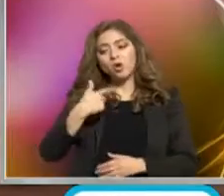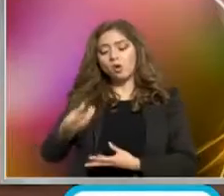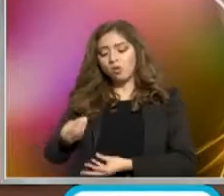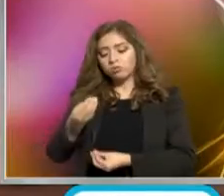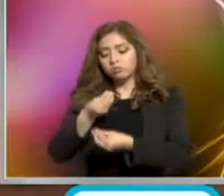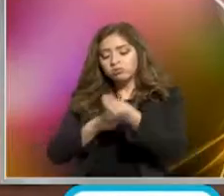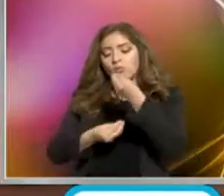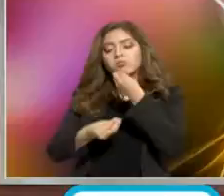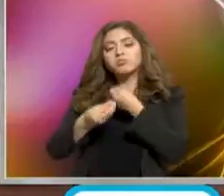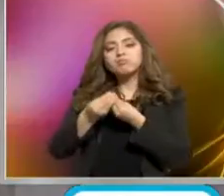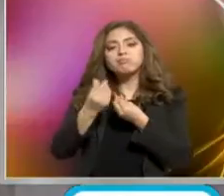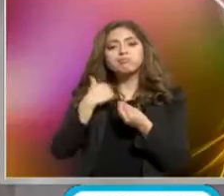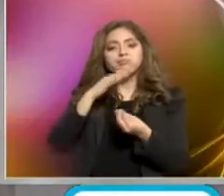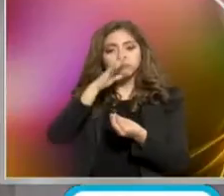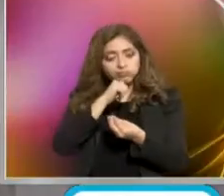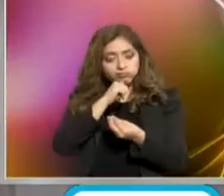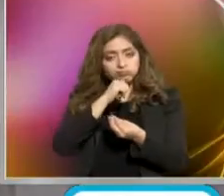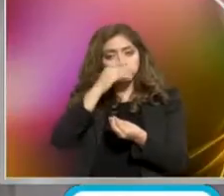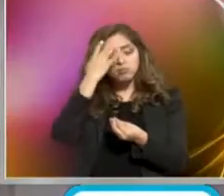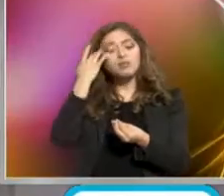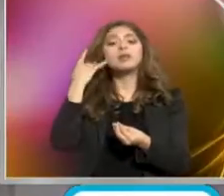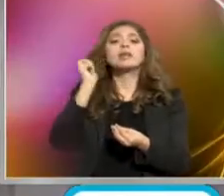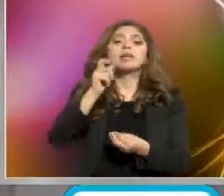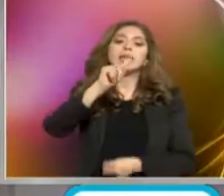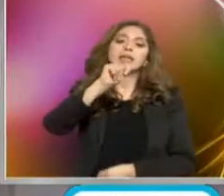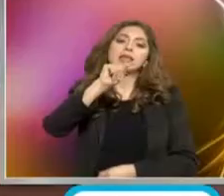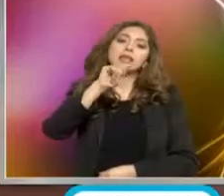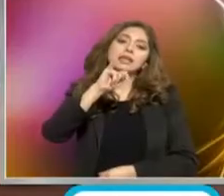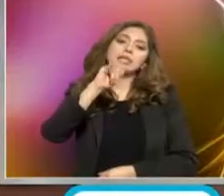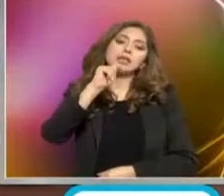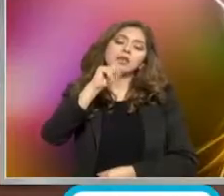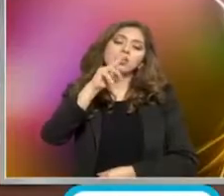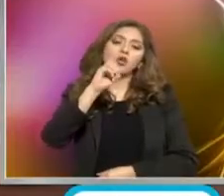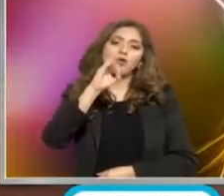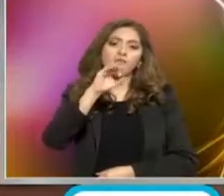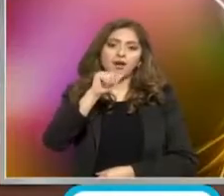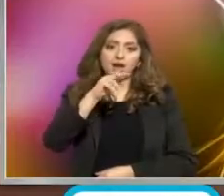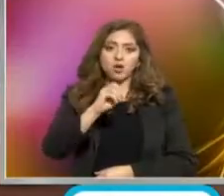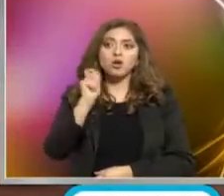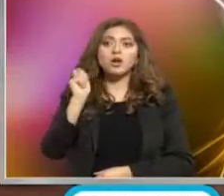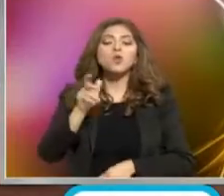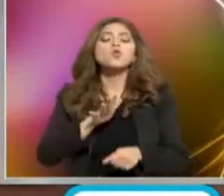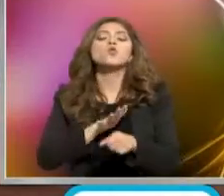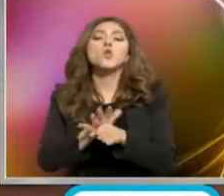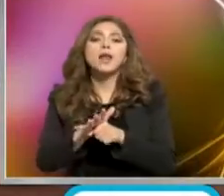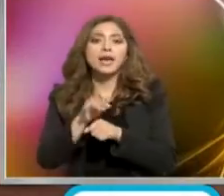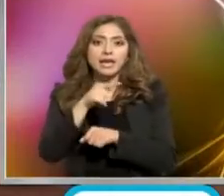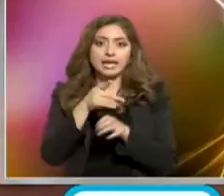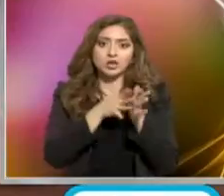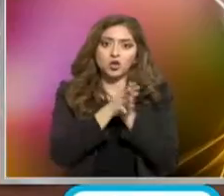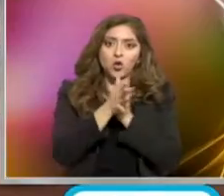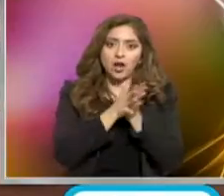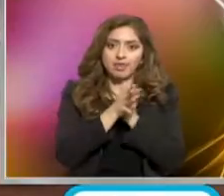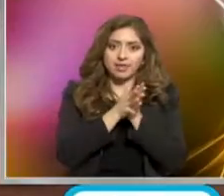dieta. Hay alimentos que son muy ricos en triptófano. Uno de ellos, les va a encantar, es el